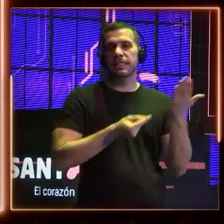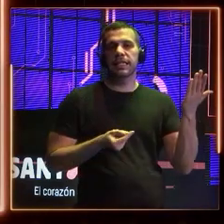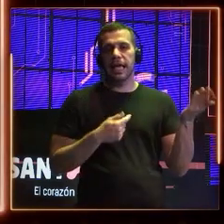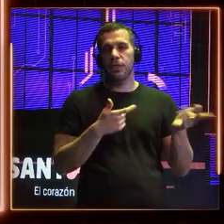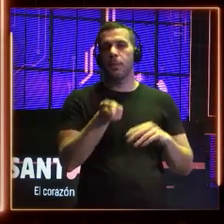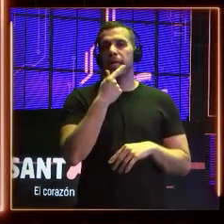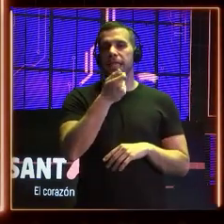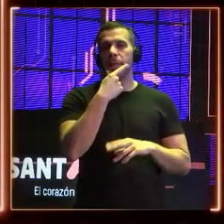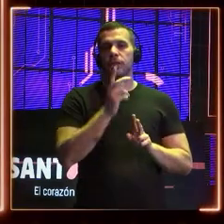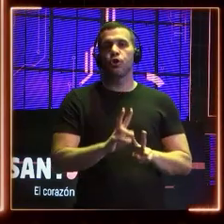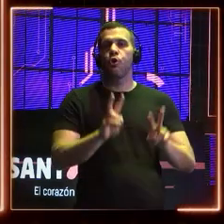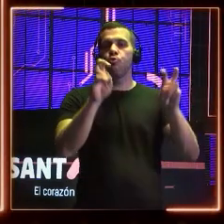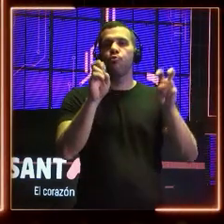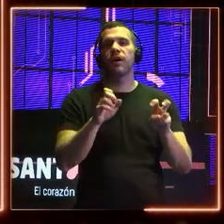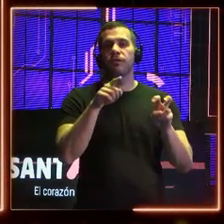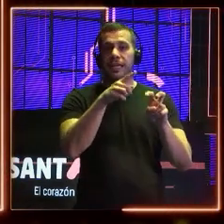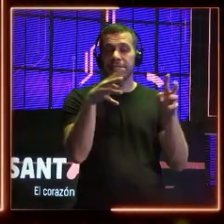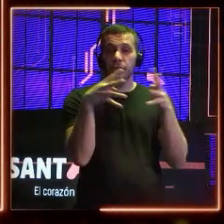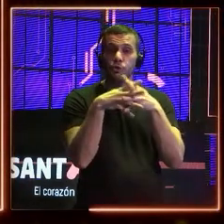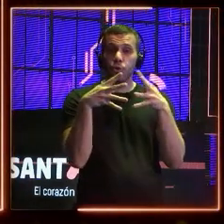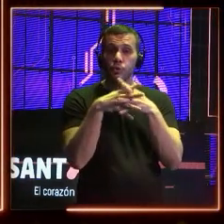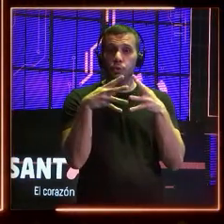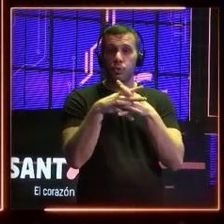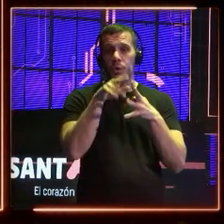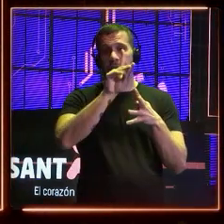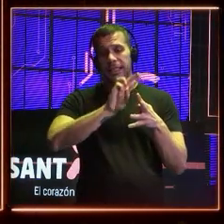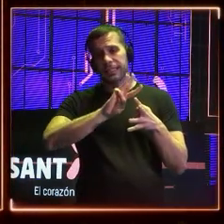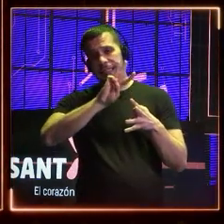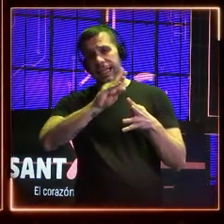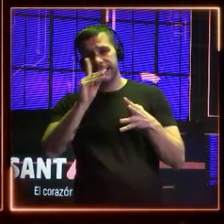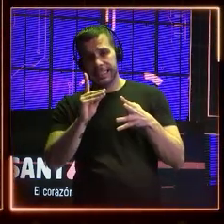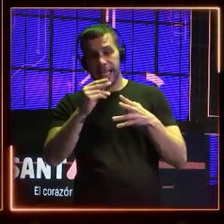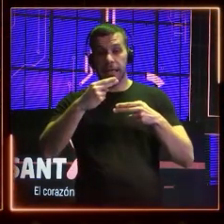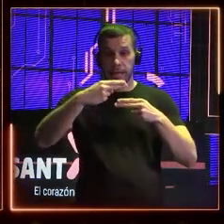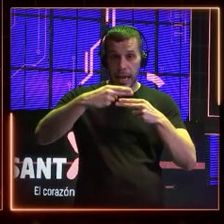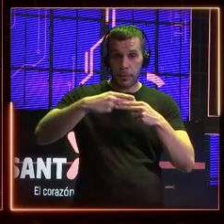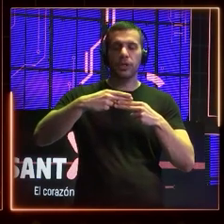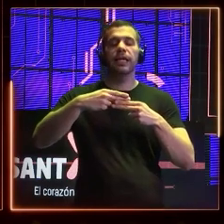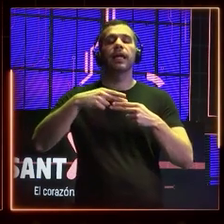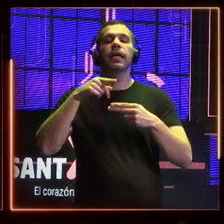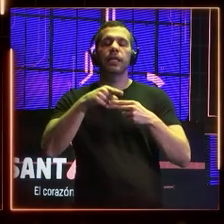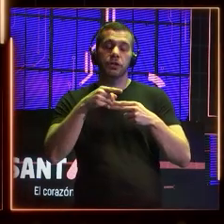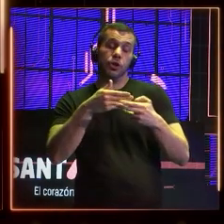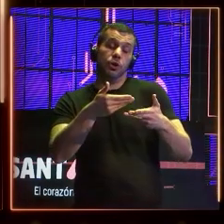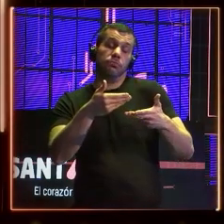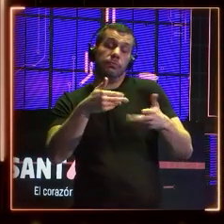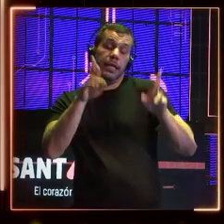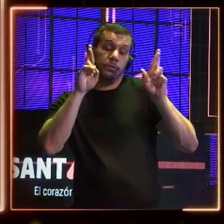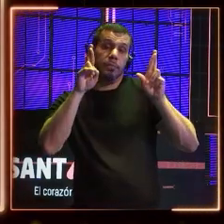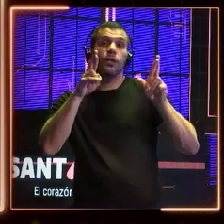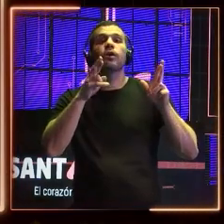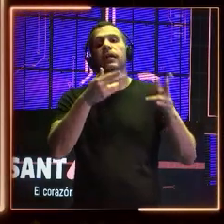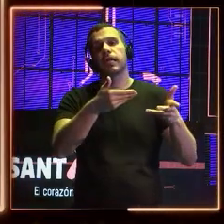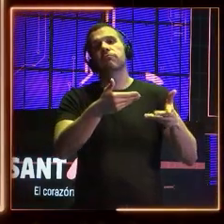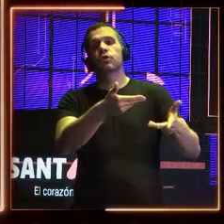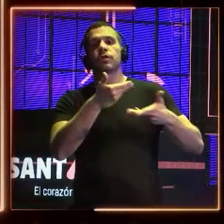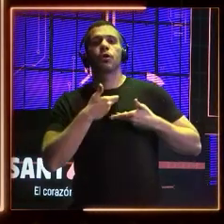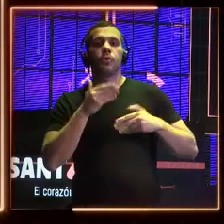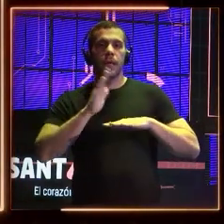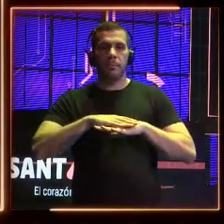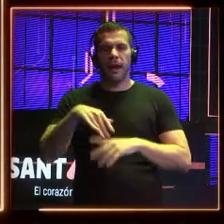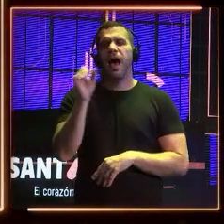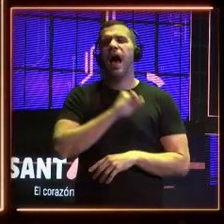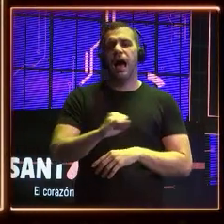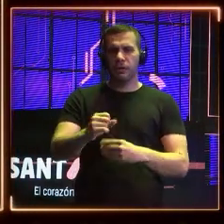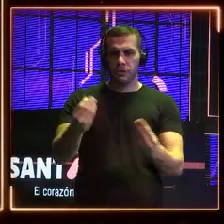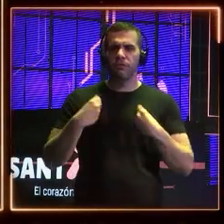que tienen en cuenta esa estructura tridimensional que tiene la proteína y que yo confío que nos ayuden a todos a vivir muchos más años y de